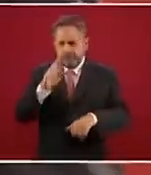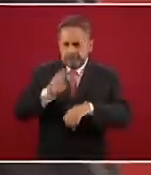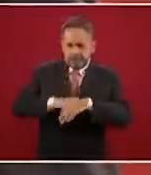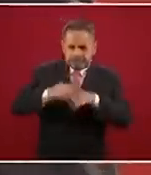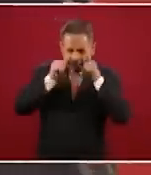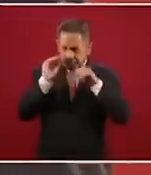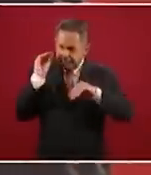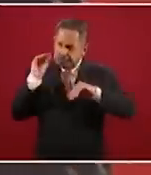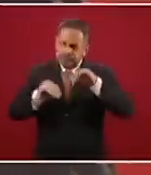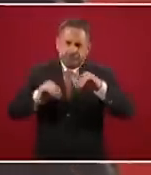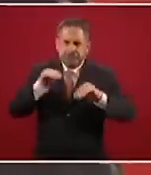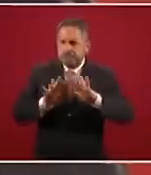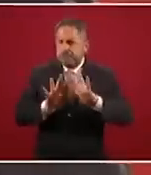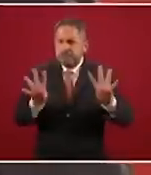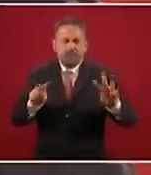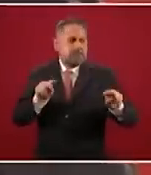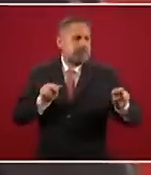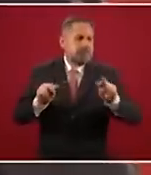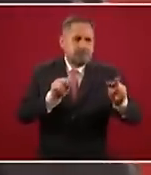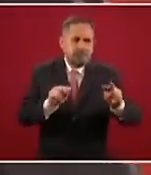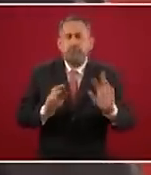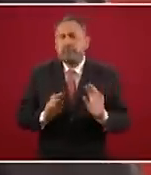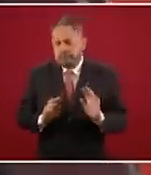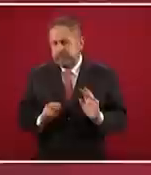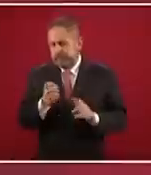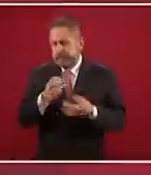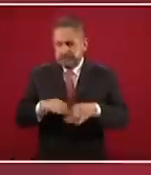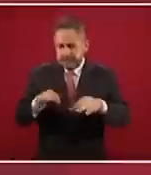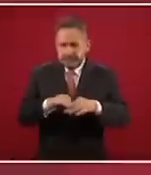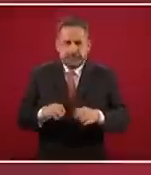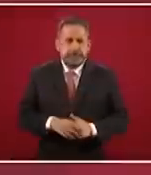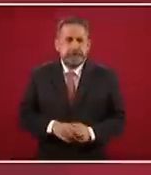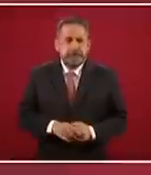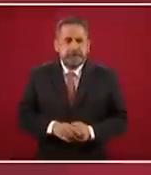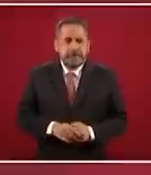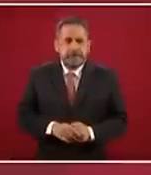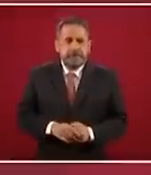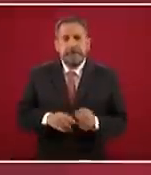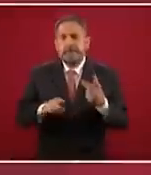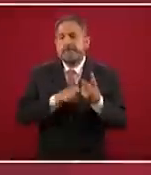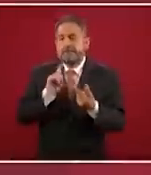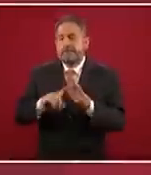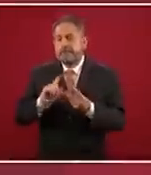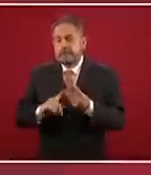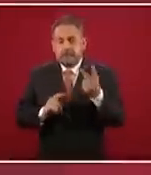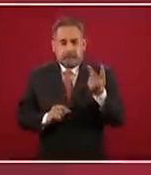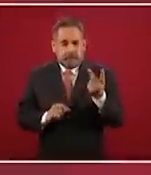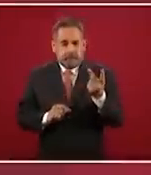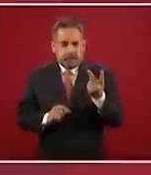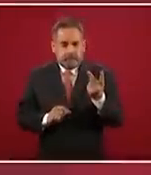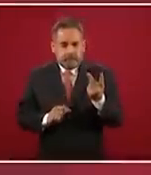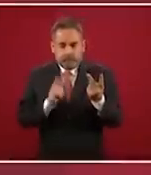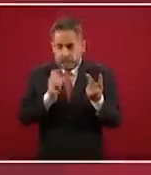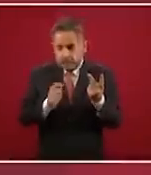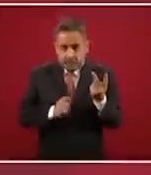presencia. Eso es importantísimo. Lo segundo